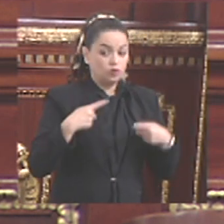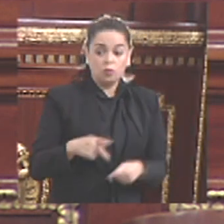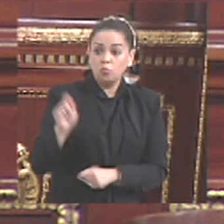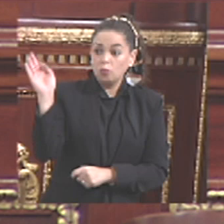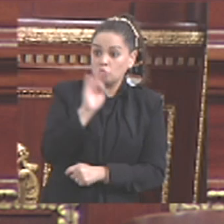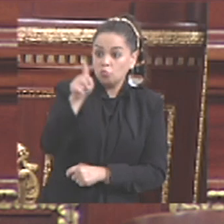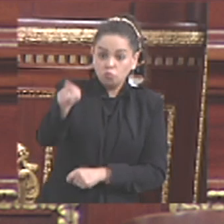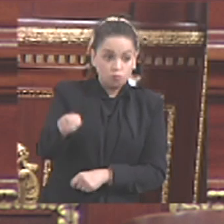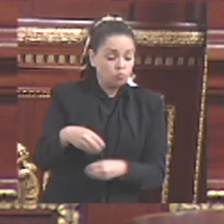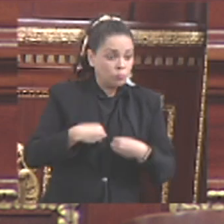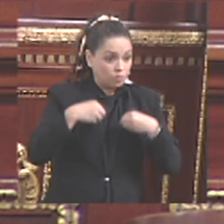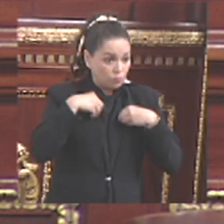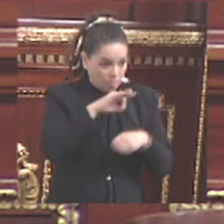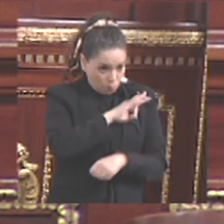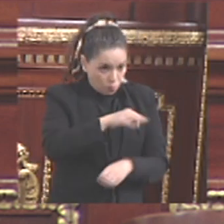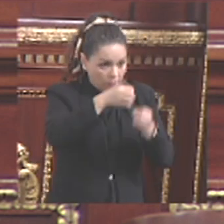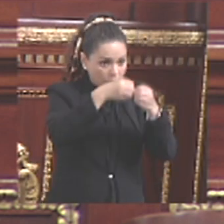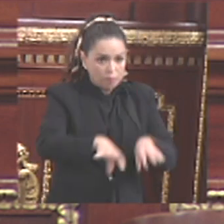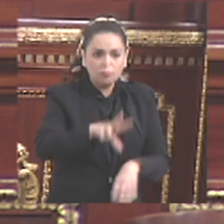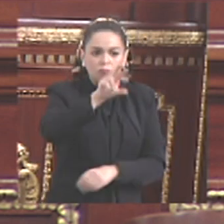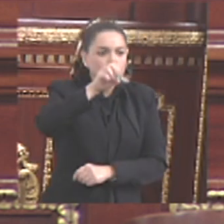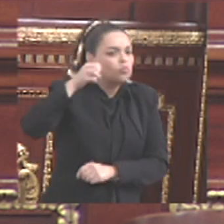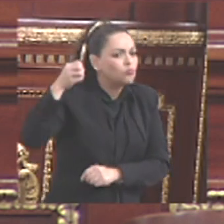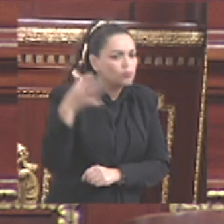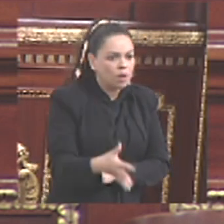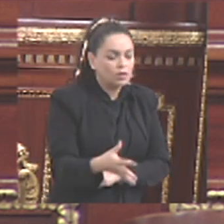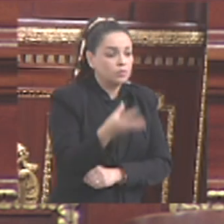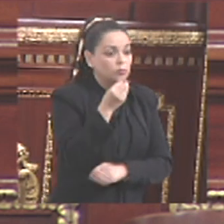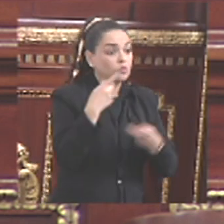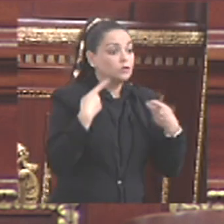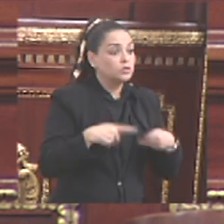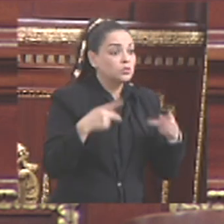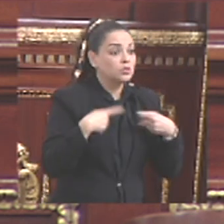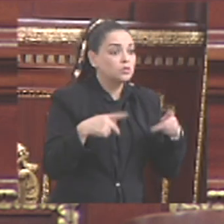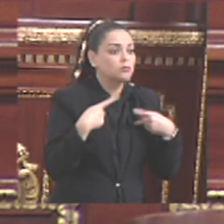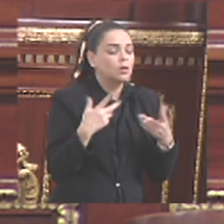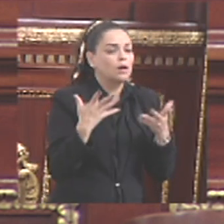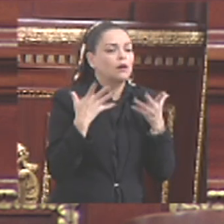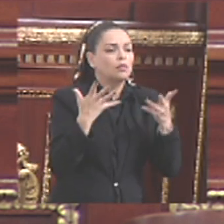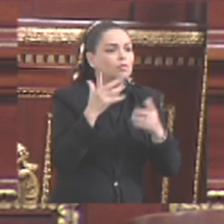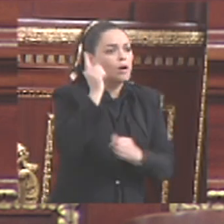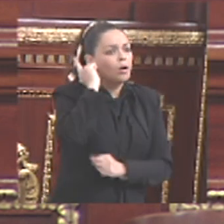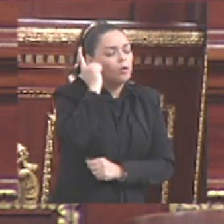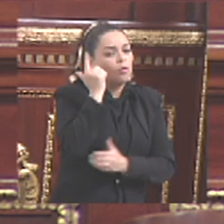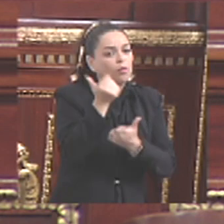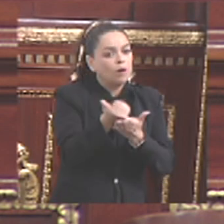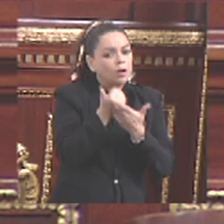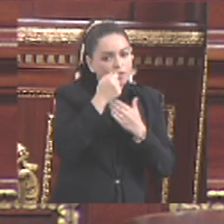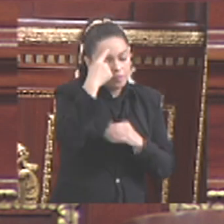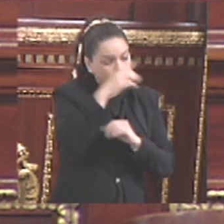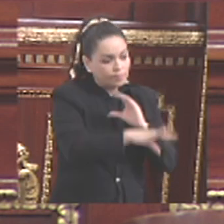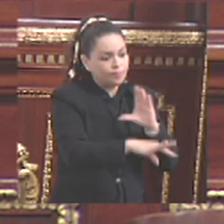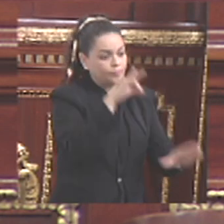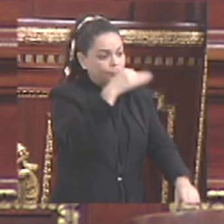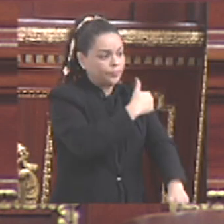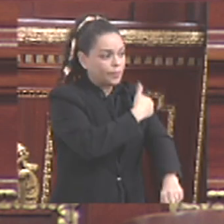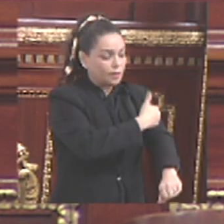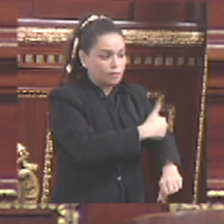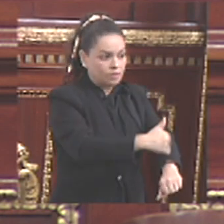se convirtieron en un rayo de esperanza para muchas y muchos, recordándonos que el apoyo y la empatía son los pilares de nuestra